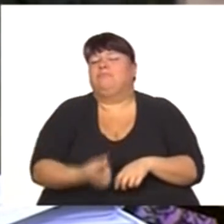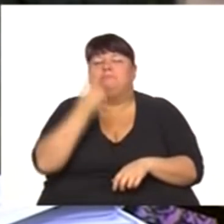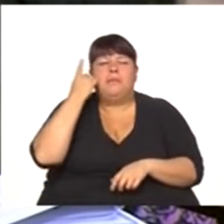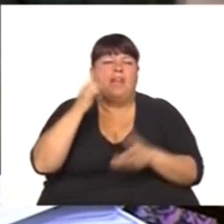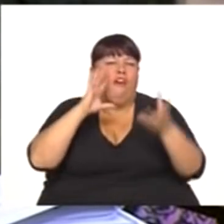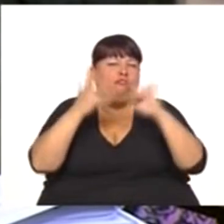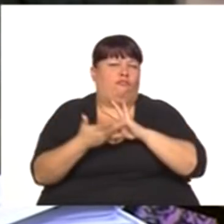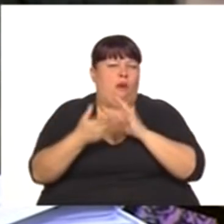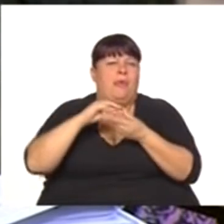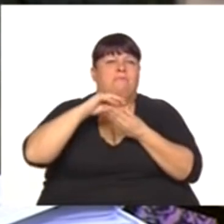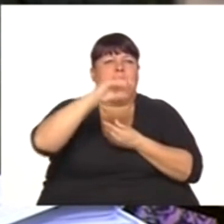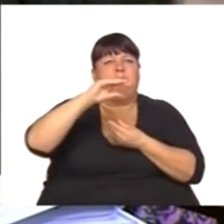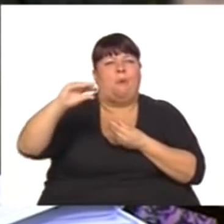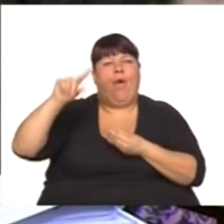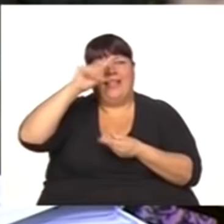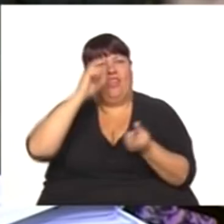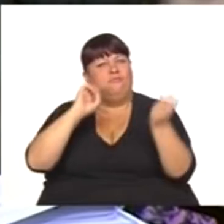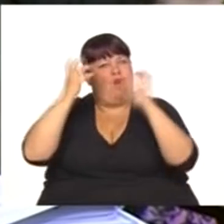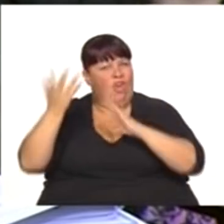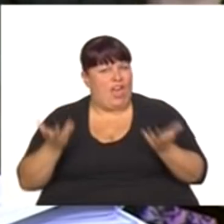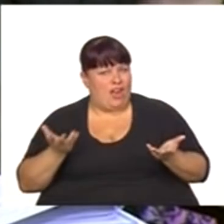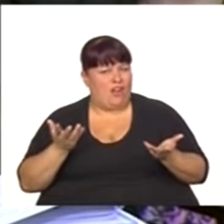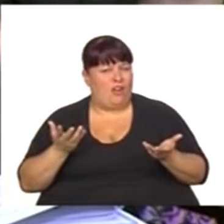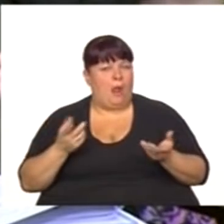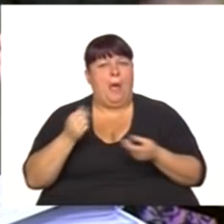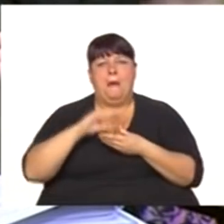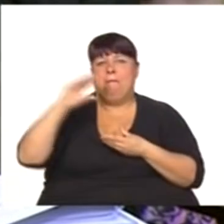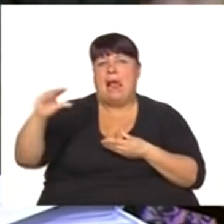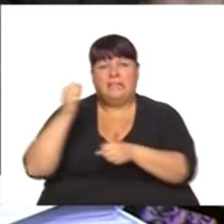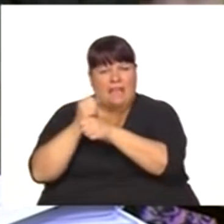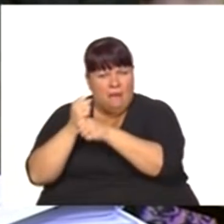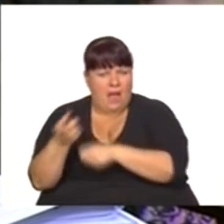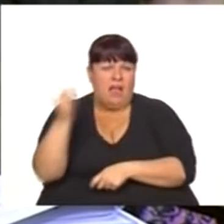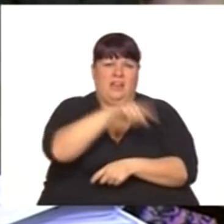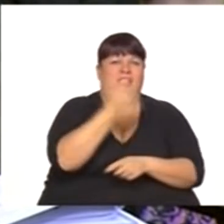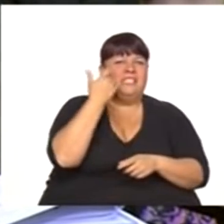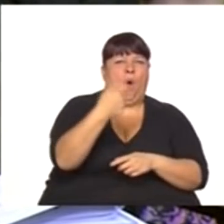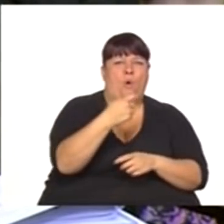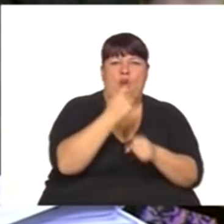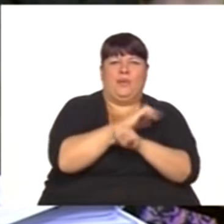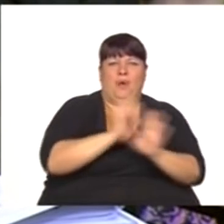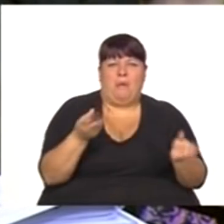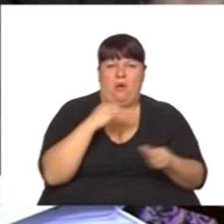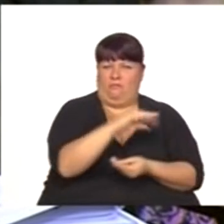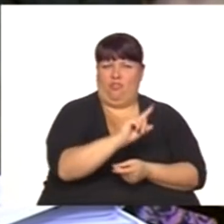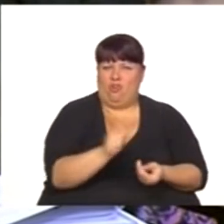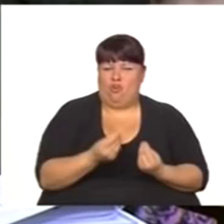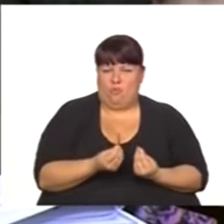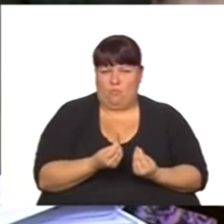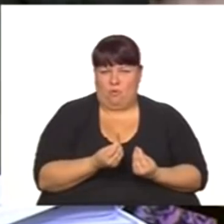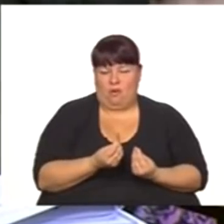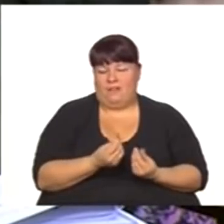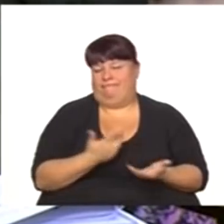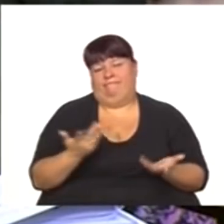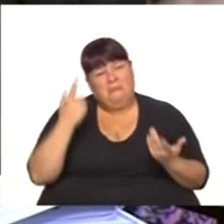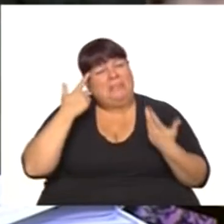principal mecanismo de redistribución de un Estado moderno. Le da plata al que está trabajando a aquel que ya no está en edad de trabajar. Nos